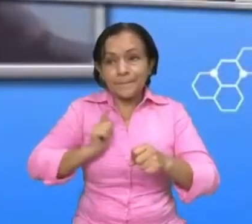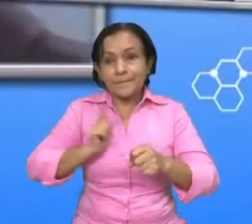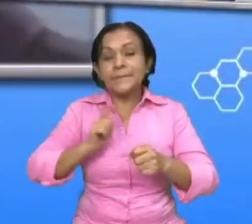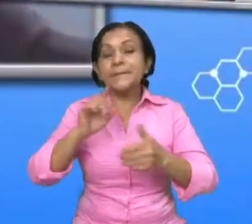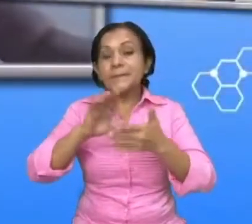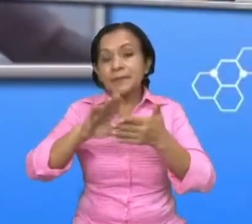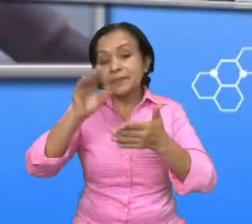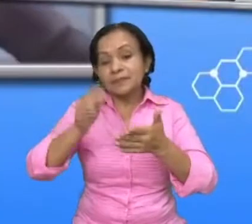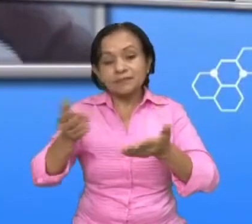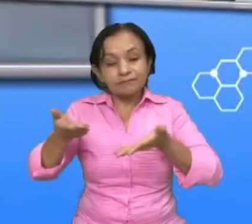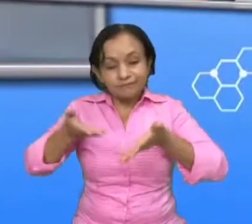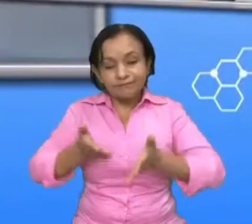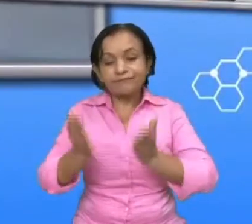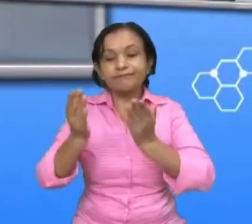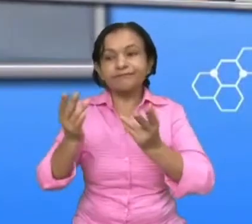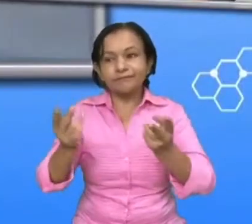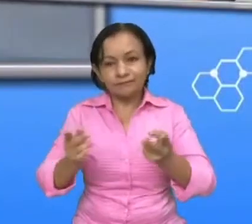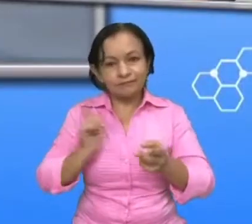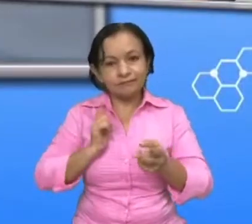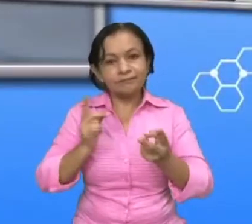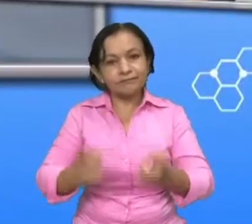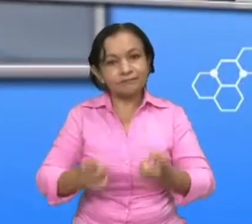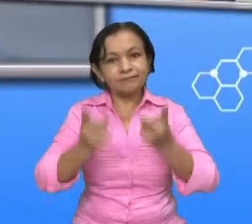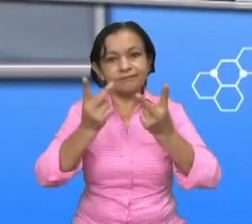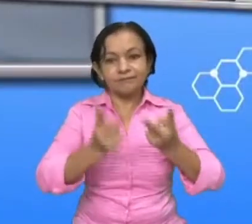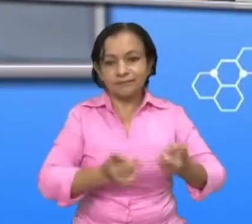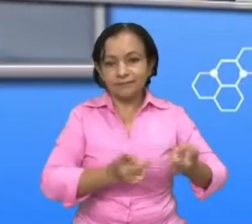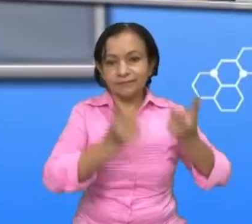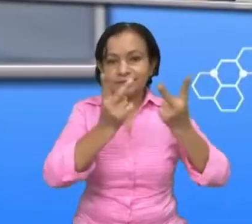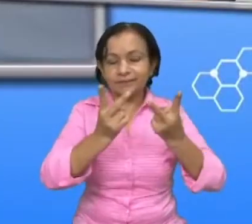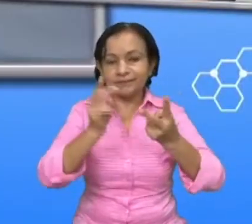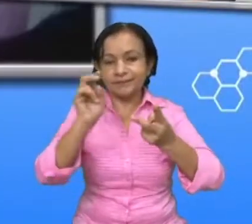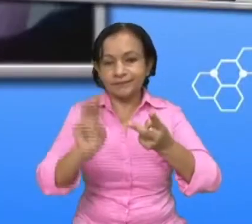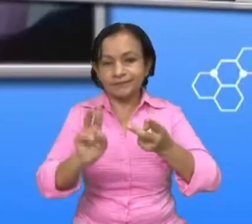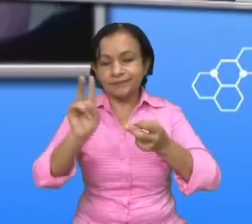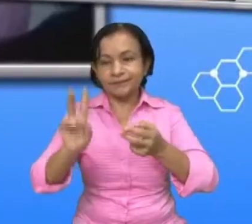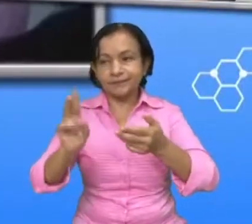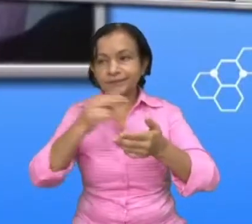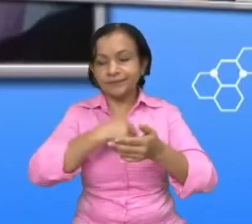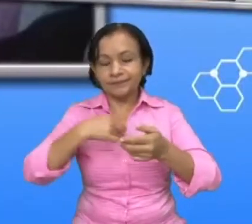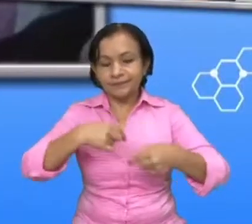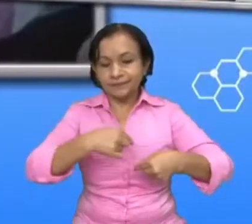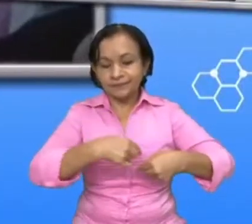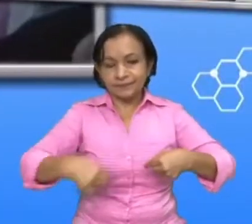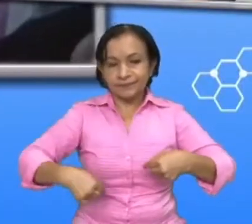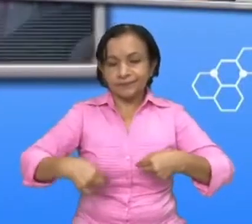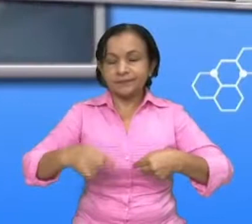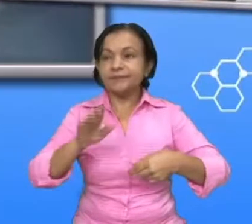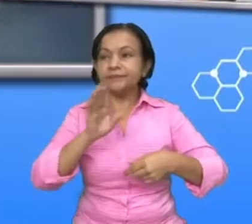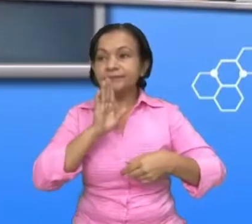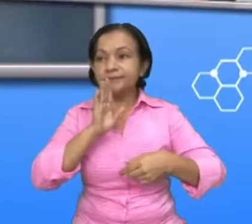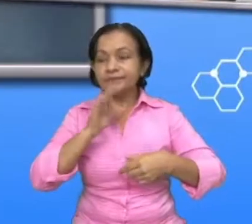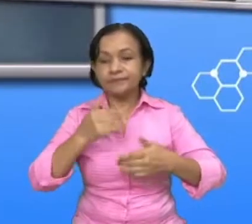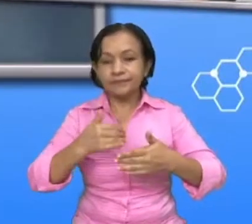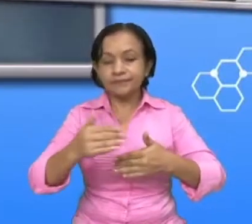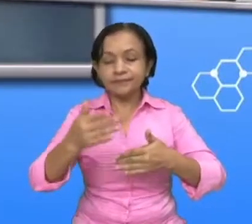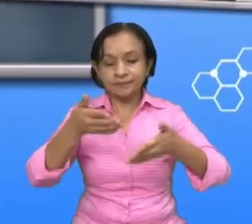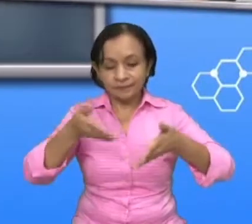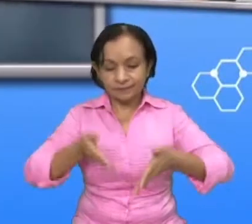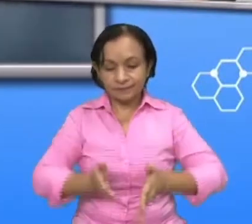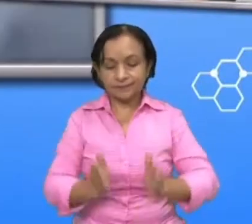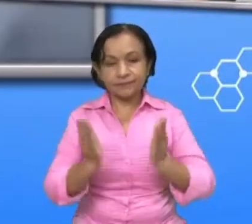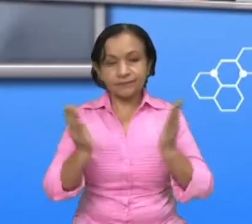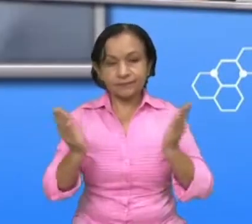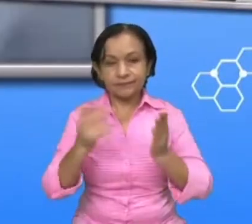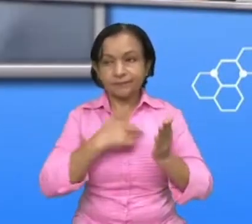la probabilidad que ambos sobrevivan. Y la segunda etapa o el segundo momento para cirugía es la que se realiza al momento del